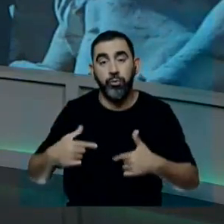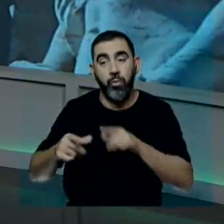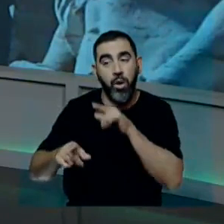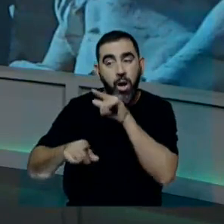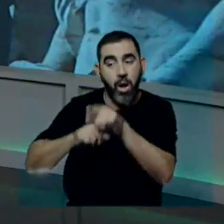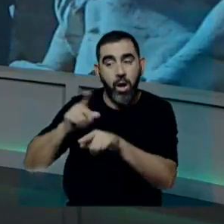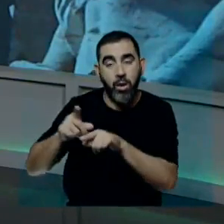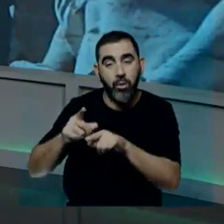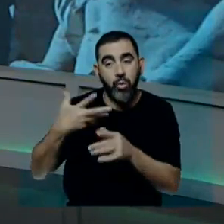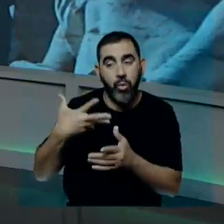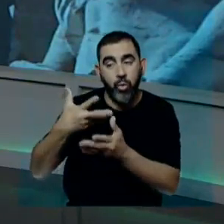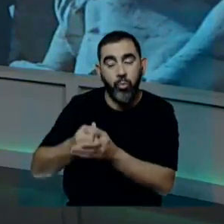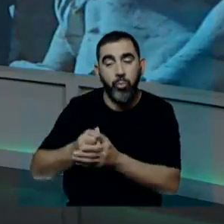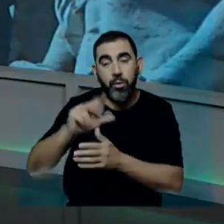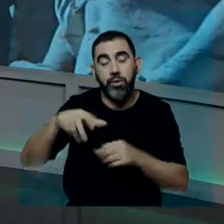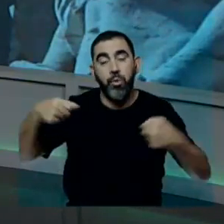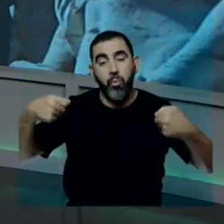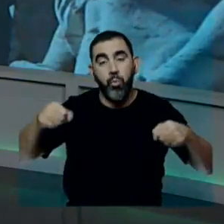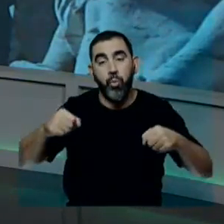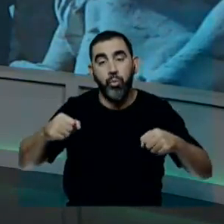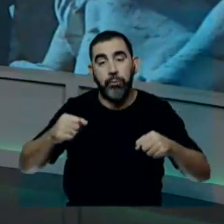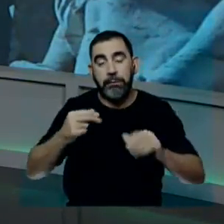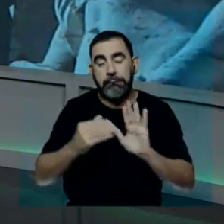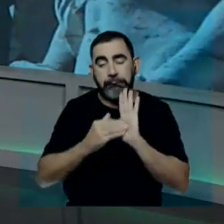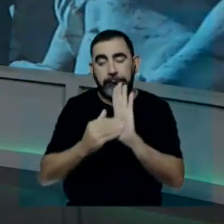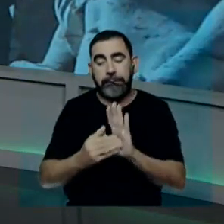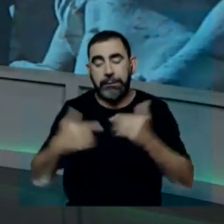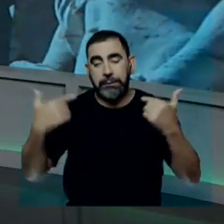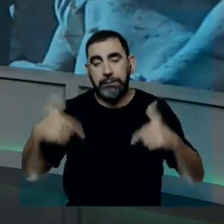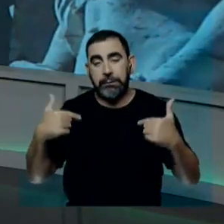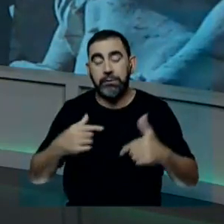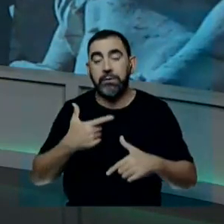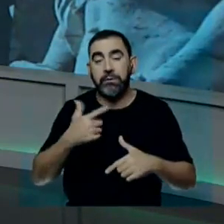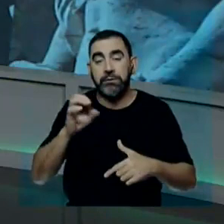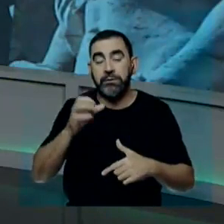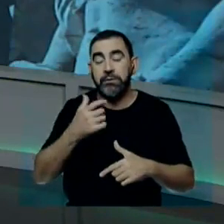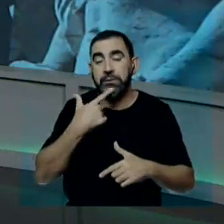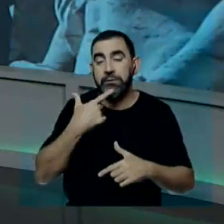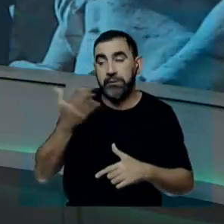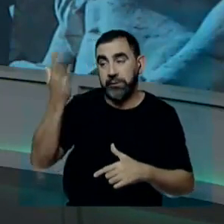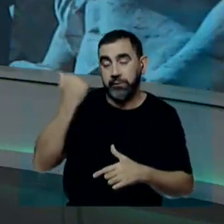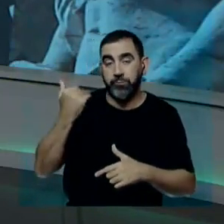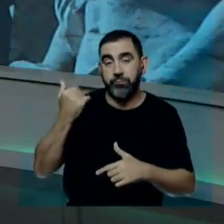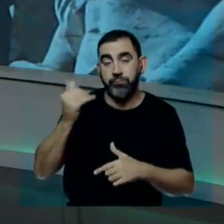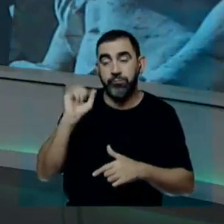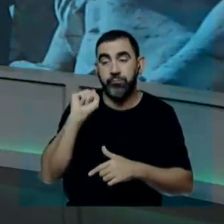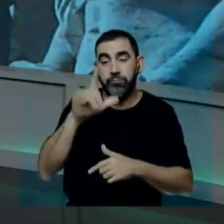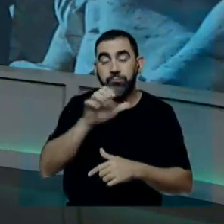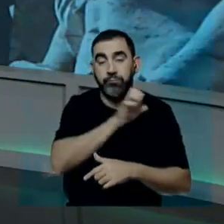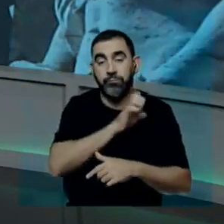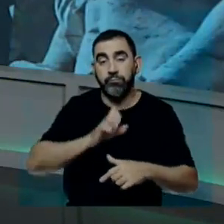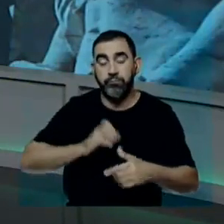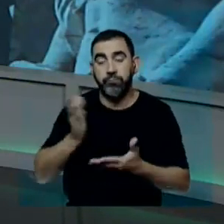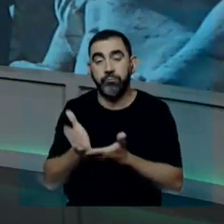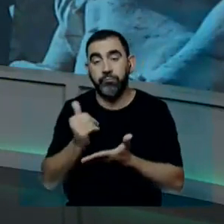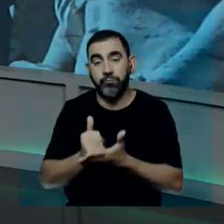acusado de la compra de 3 motos en nombre de la comuna. Esto ocurrió en septiembre pasado. El pedido fue elevado al Ejecutivo